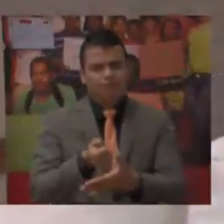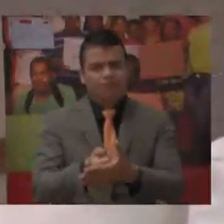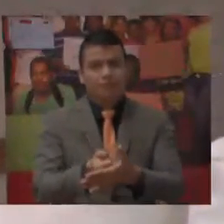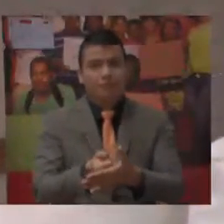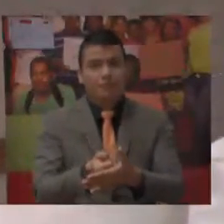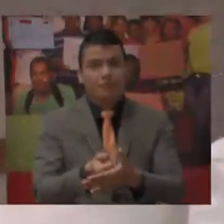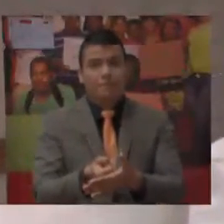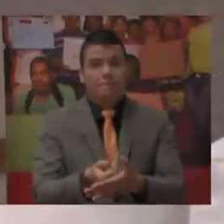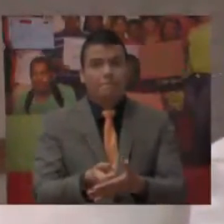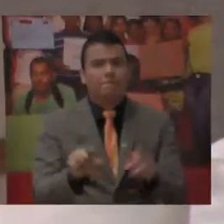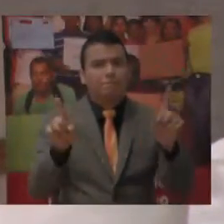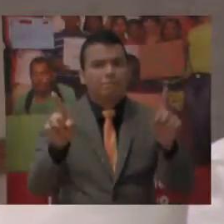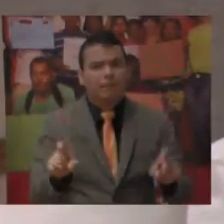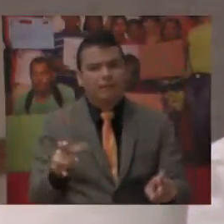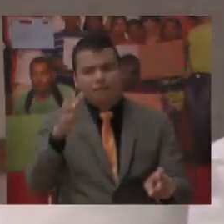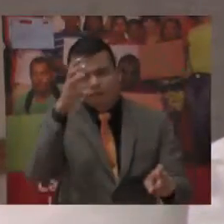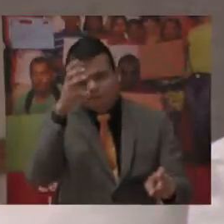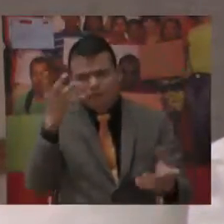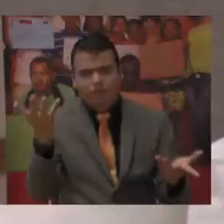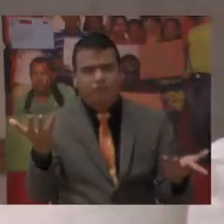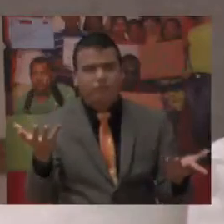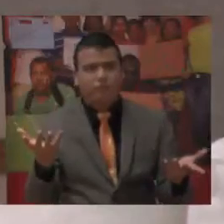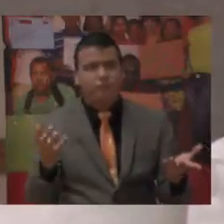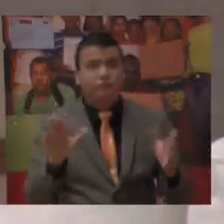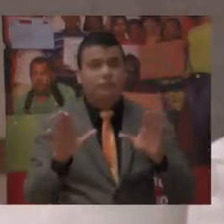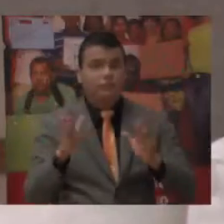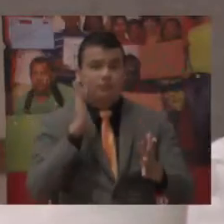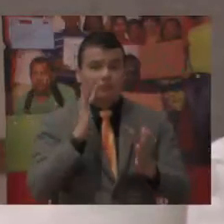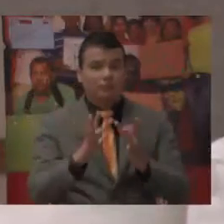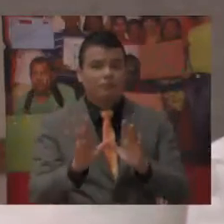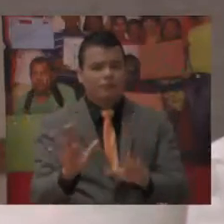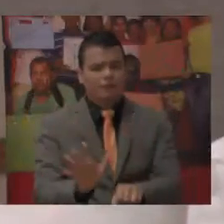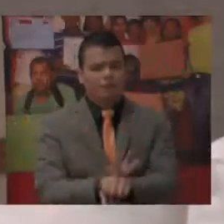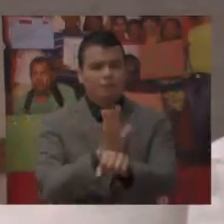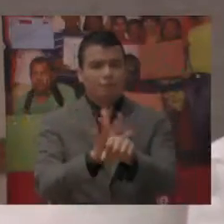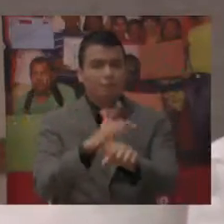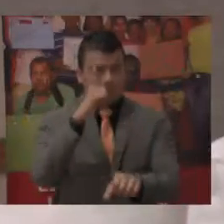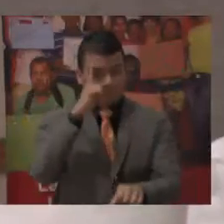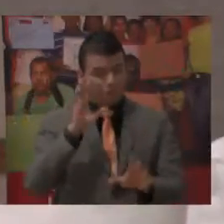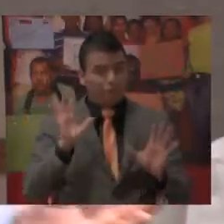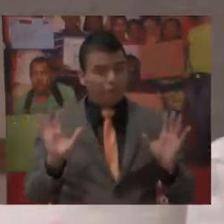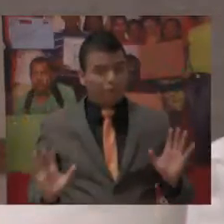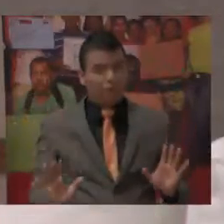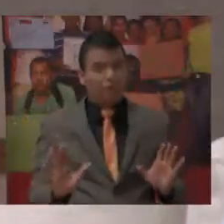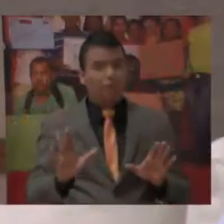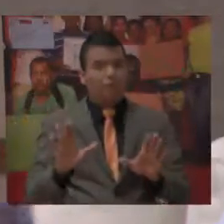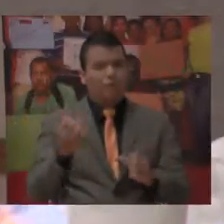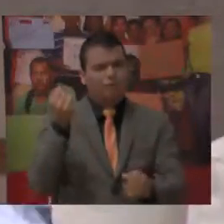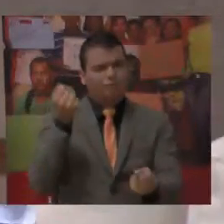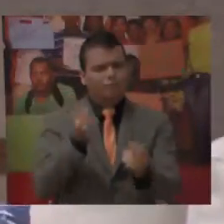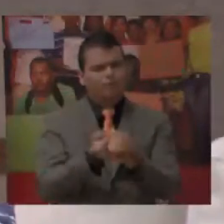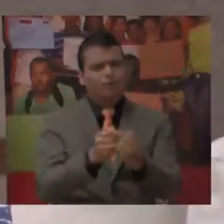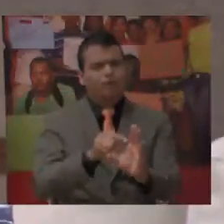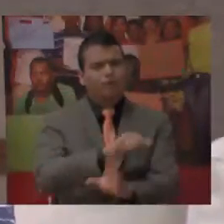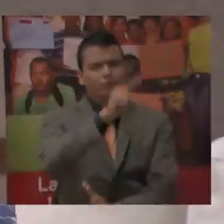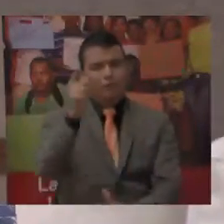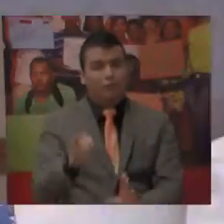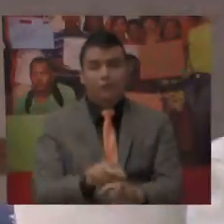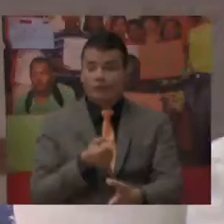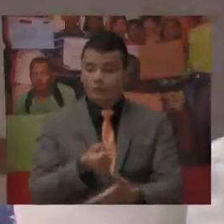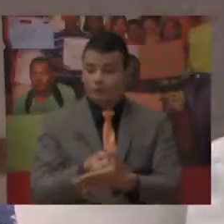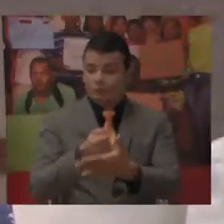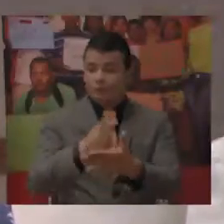cosa académica, pues ella la jalona bien y yo le podría decir que tiene todo el apoyo y estamos trabajando